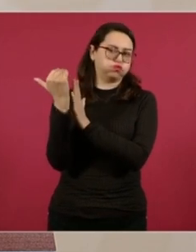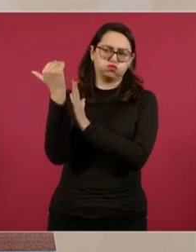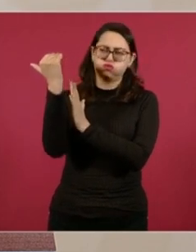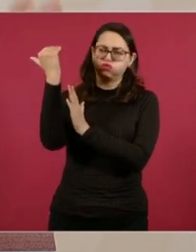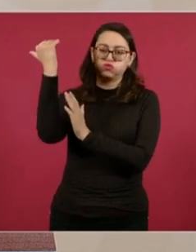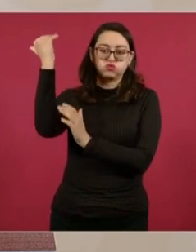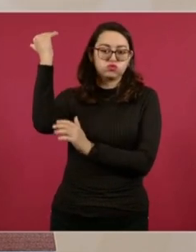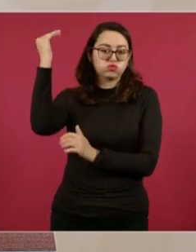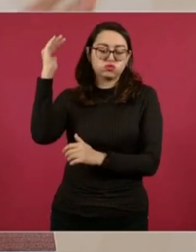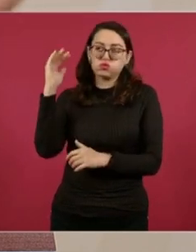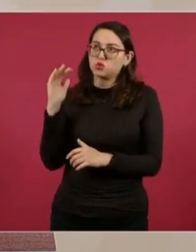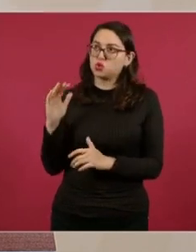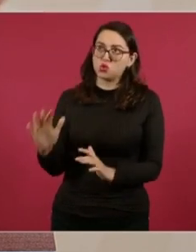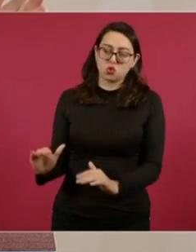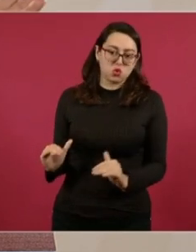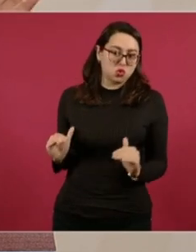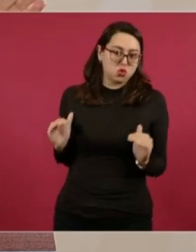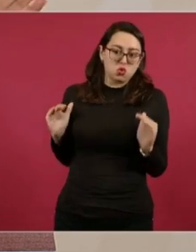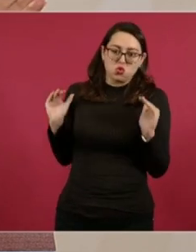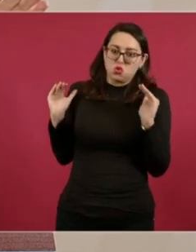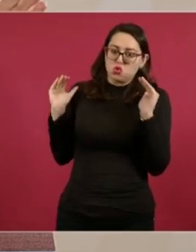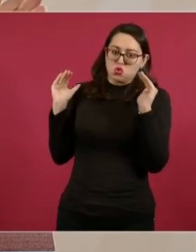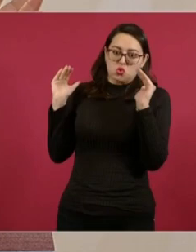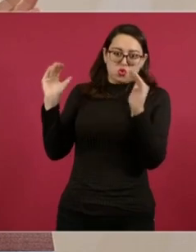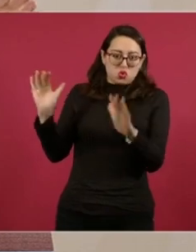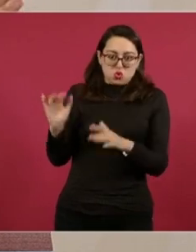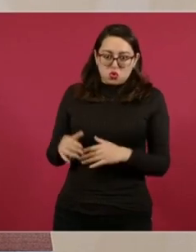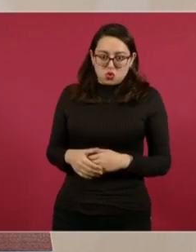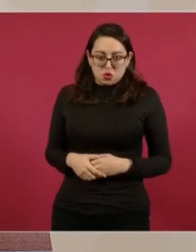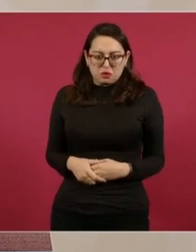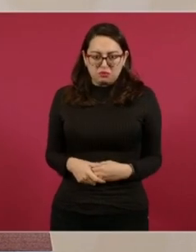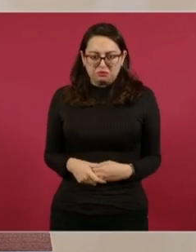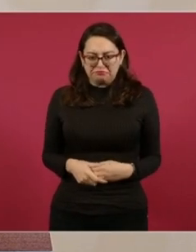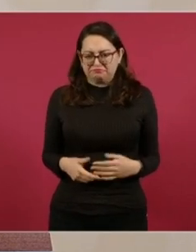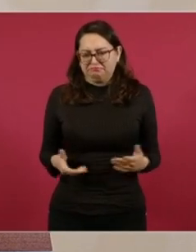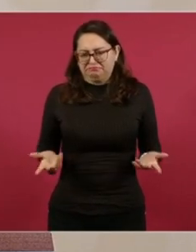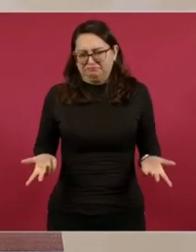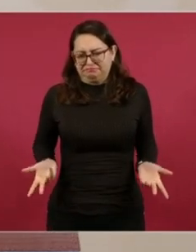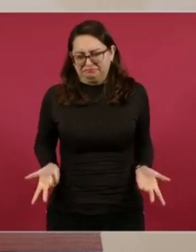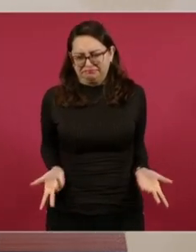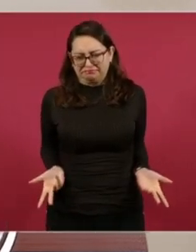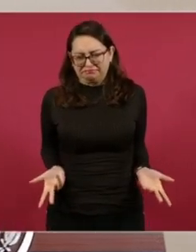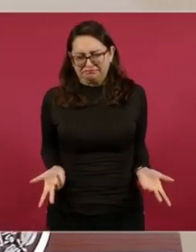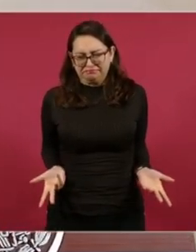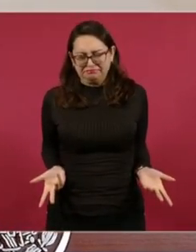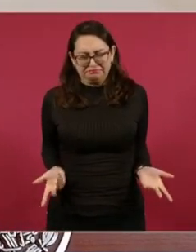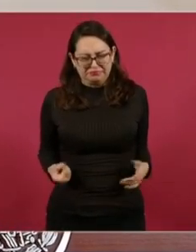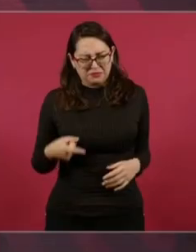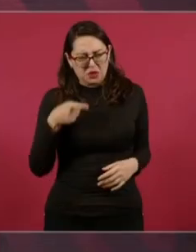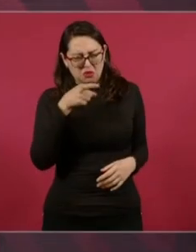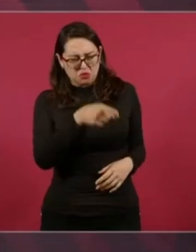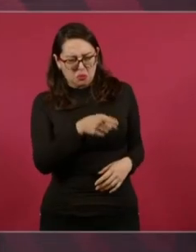Entonces, como ya está a las nubes en las encuestas, mejor, primo hermano, declina.